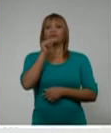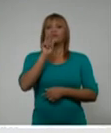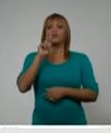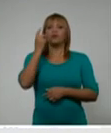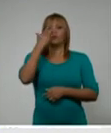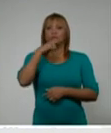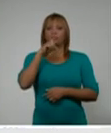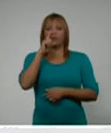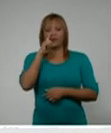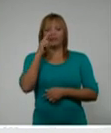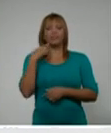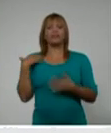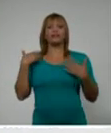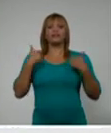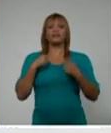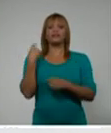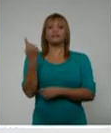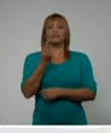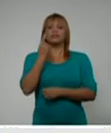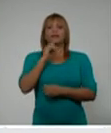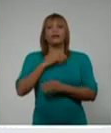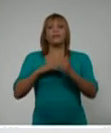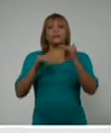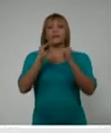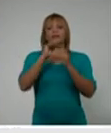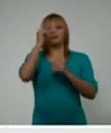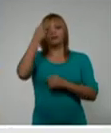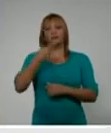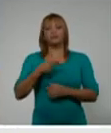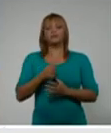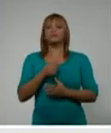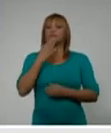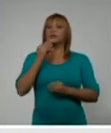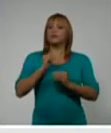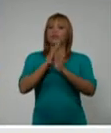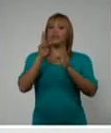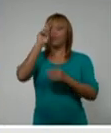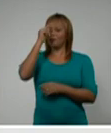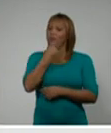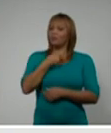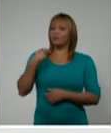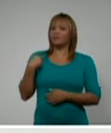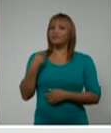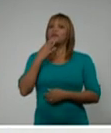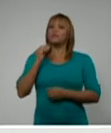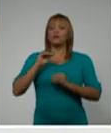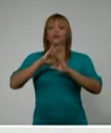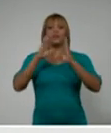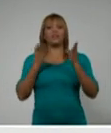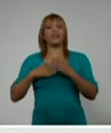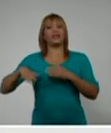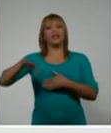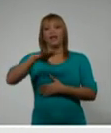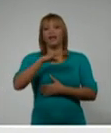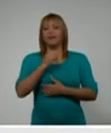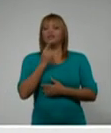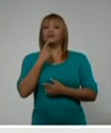de epidemiología del MINSAP. Doctor, buenos días. Buenos días a todos ustedes, buenos días a